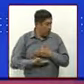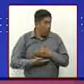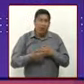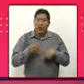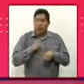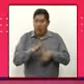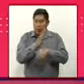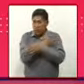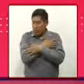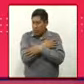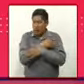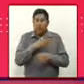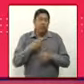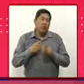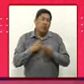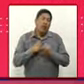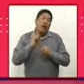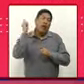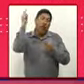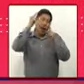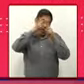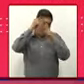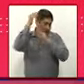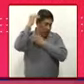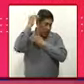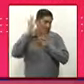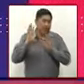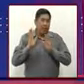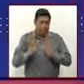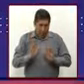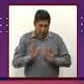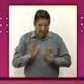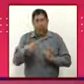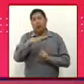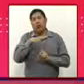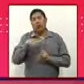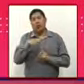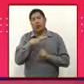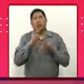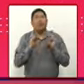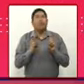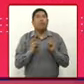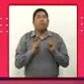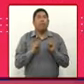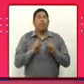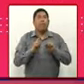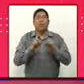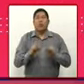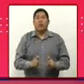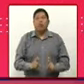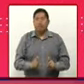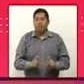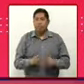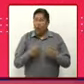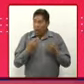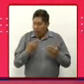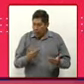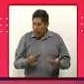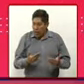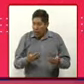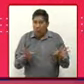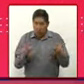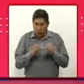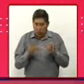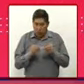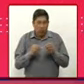Un saludo también a Tufi, a toda la audiencia. Creo que hay que ponerlo en el contexto. Si vamos directo a la consulta, evidentemente, y tras una